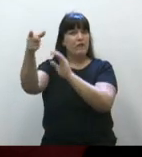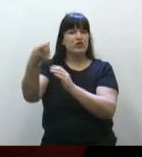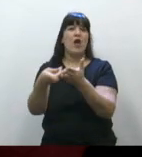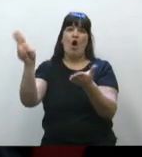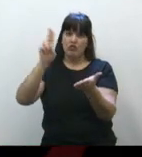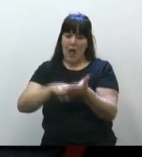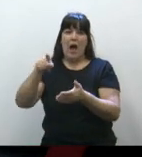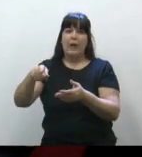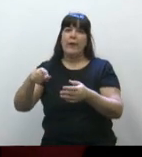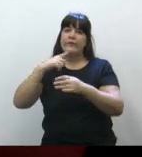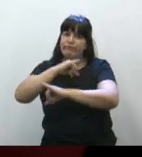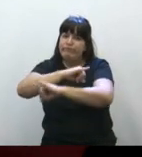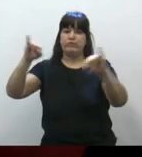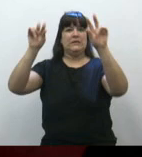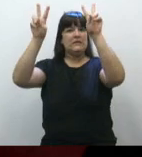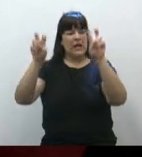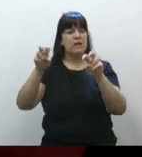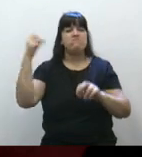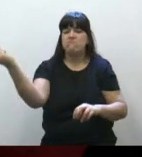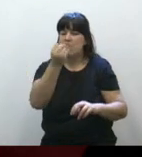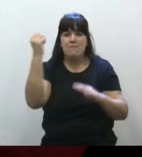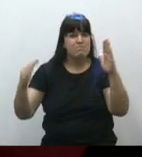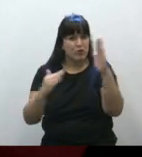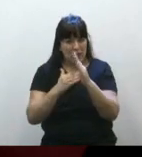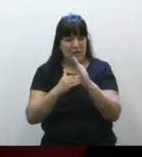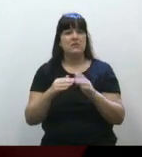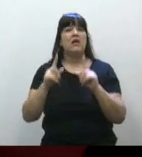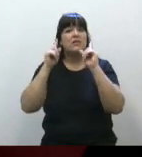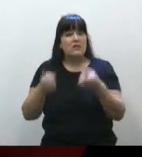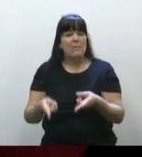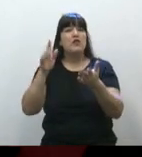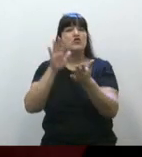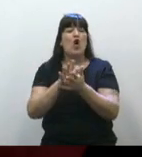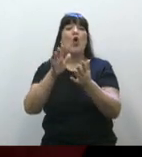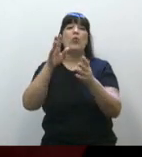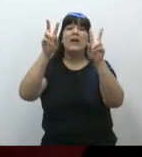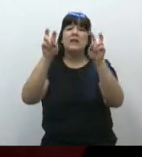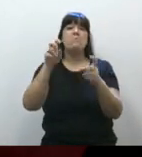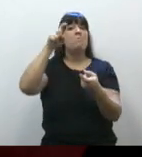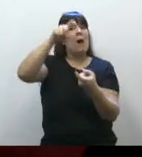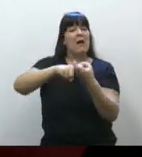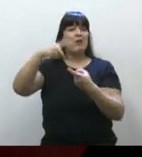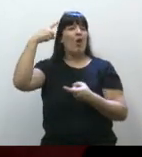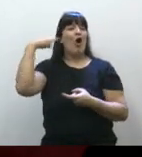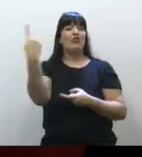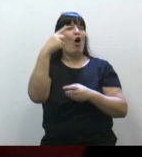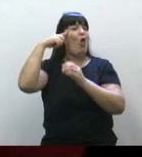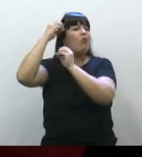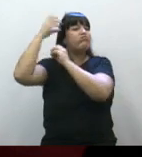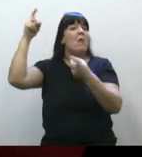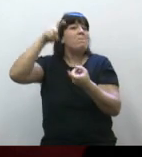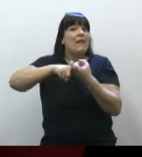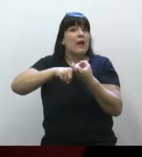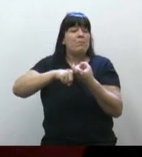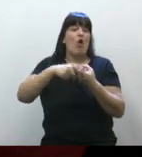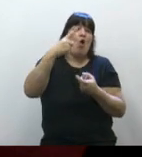un tema que era central porque también la estructura del matrimonio era para siempre y si dos seres